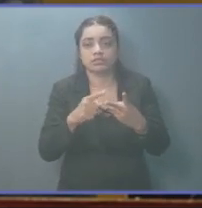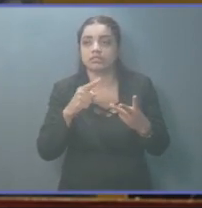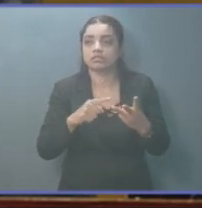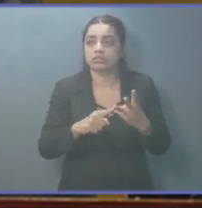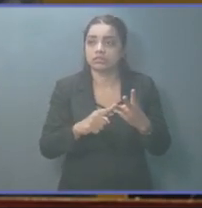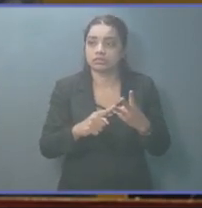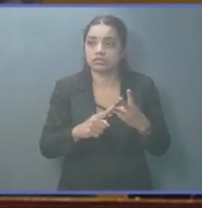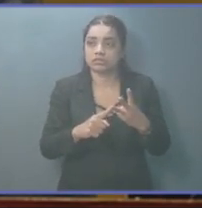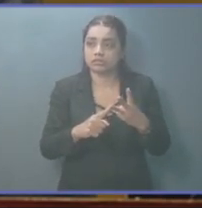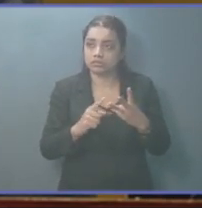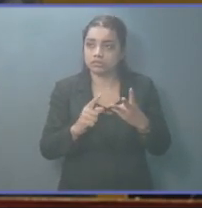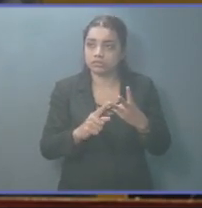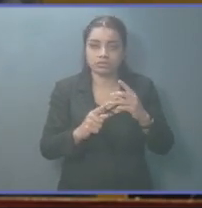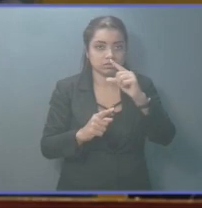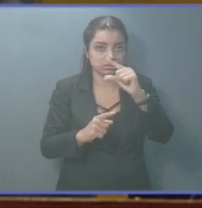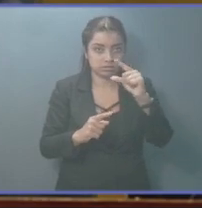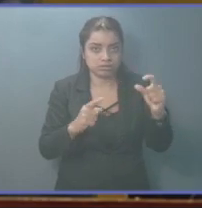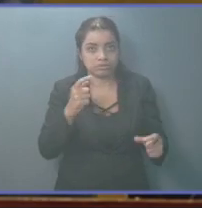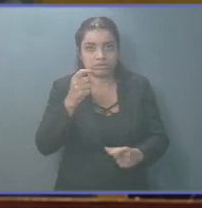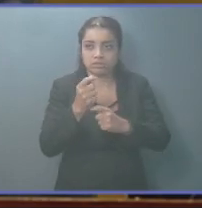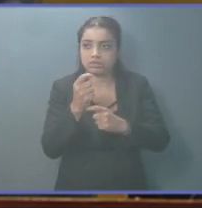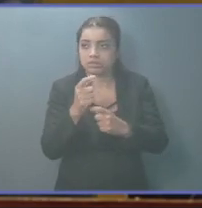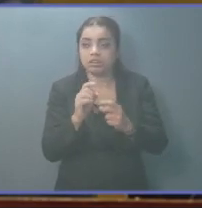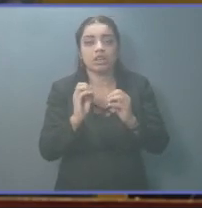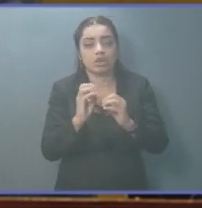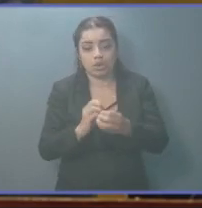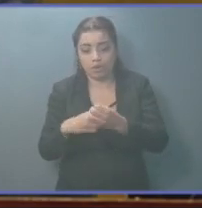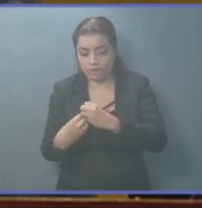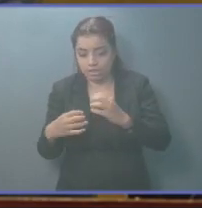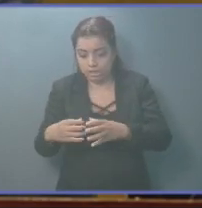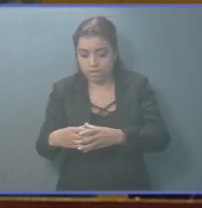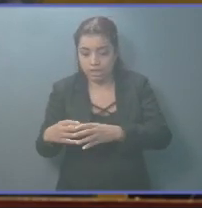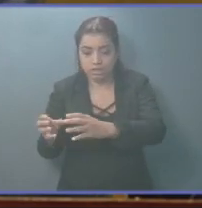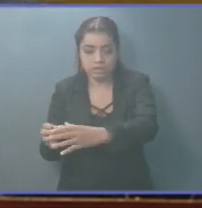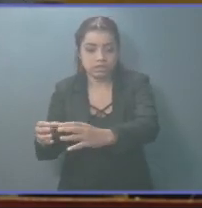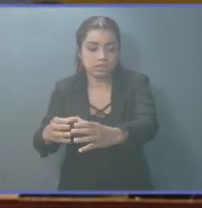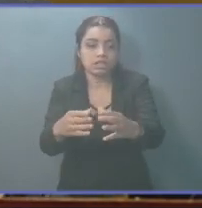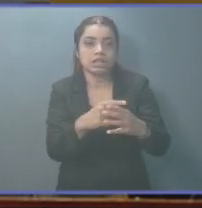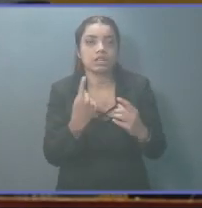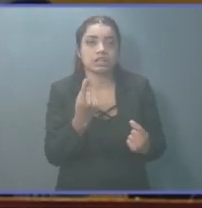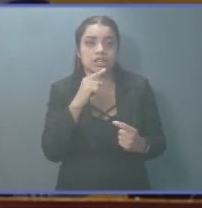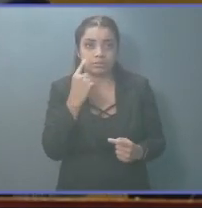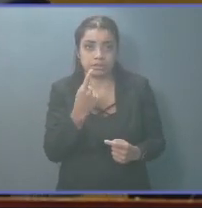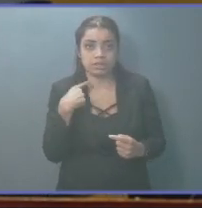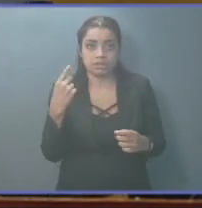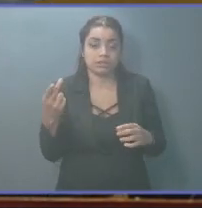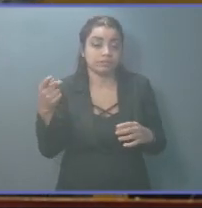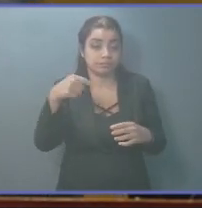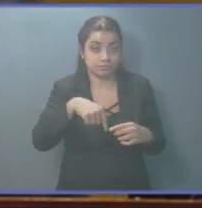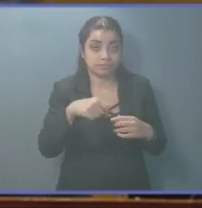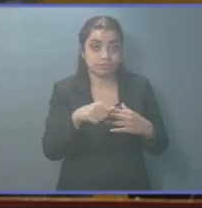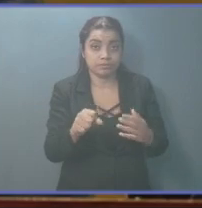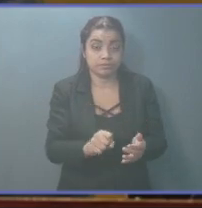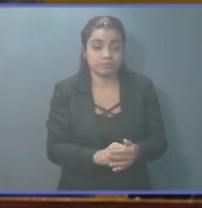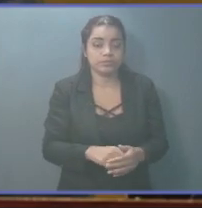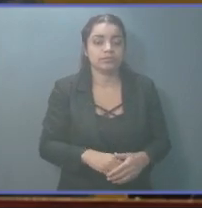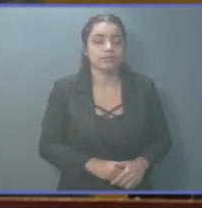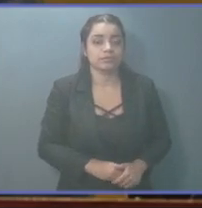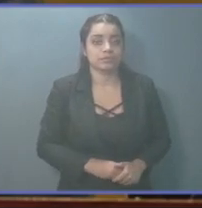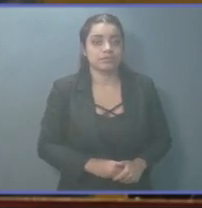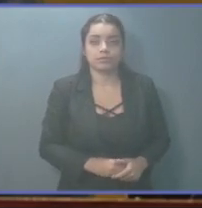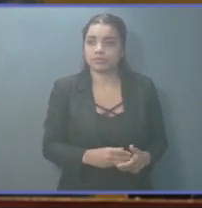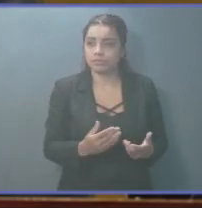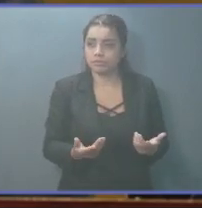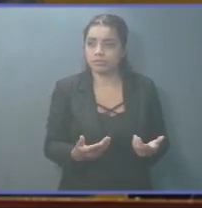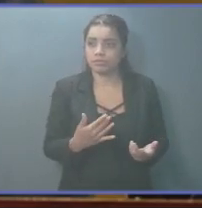y a las unidades a las cuales pertenecían los miembros que obviamente ingresaron a este recinto legislativo. No